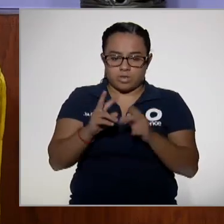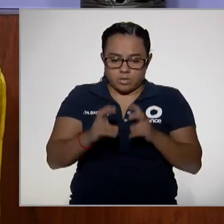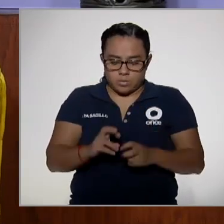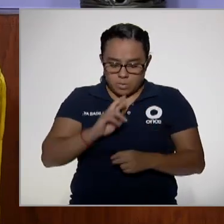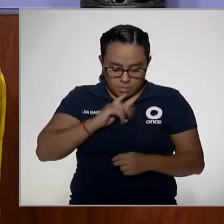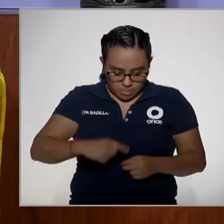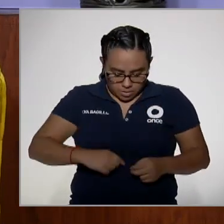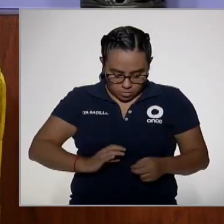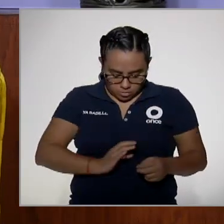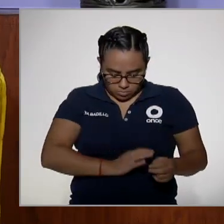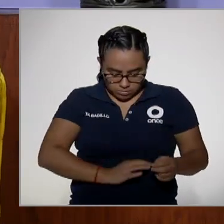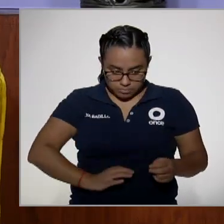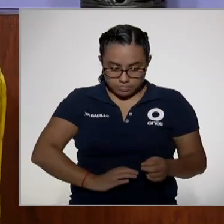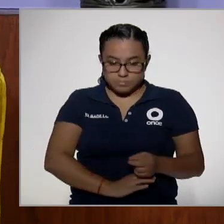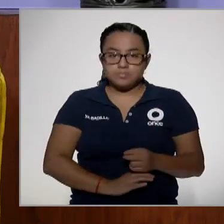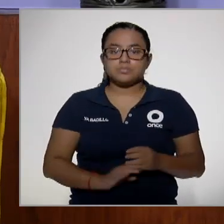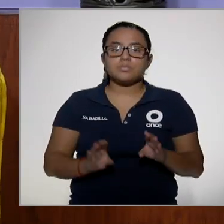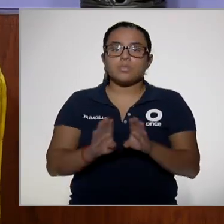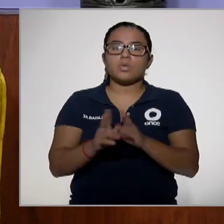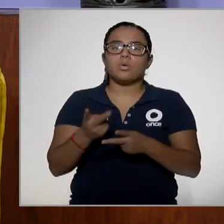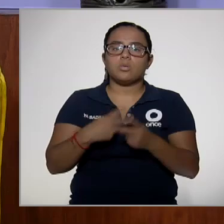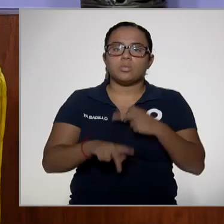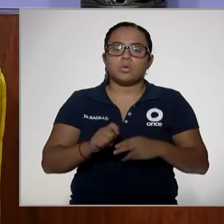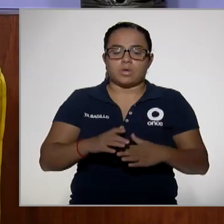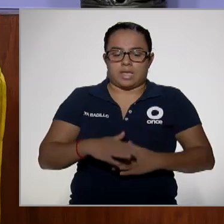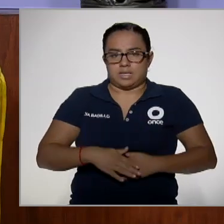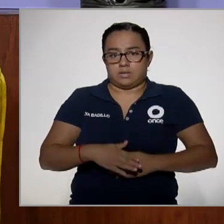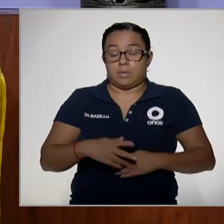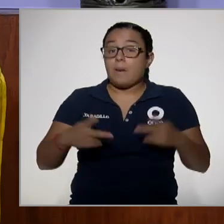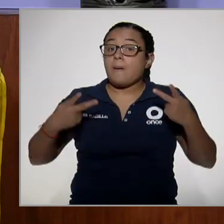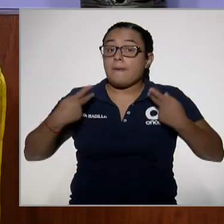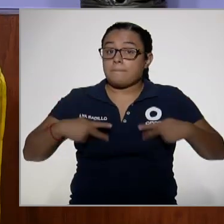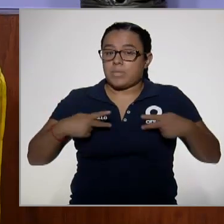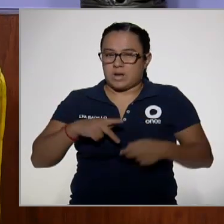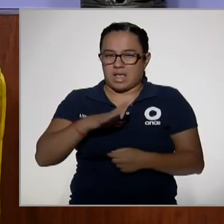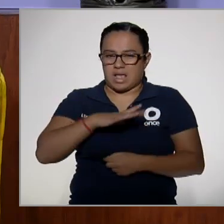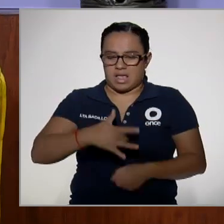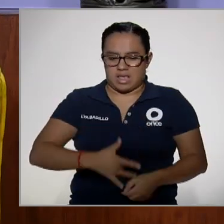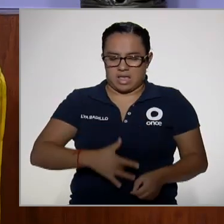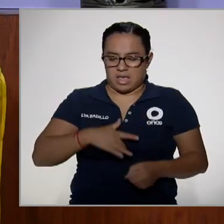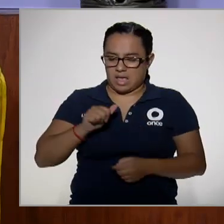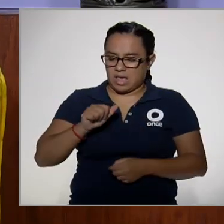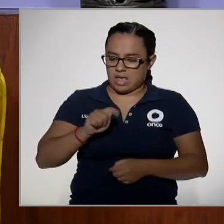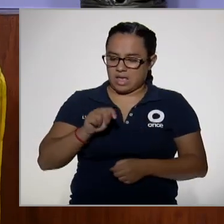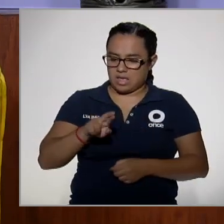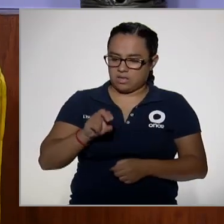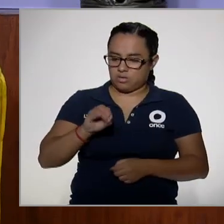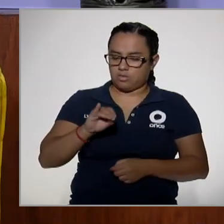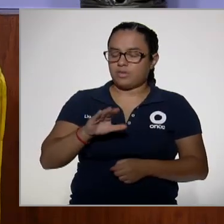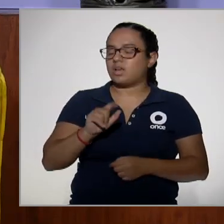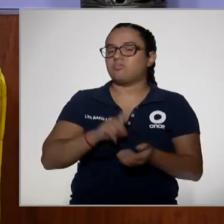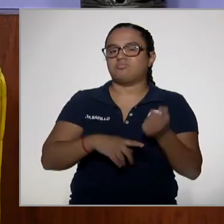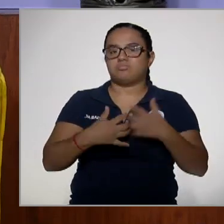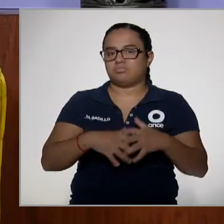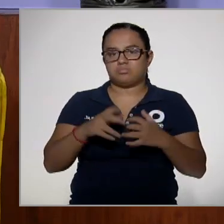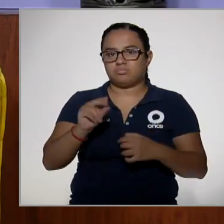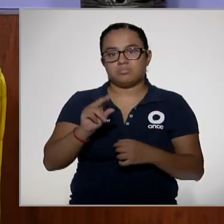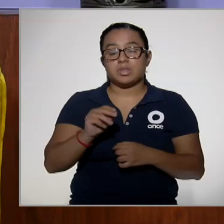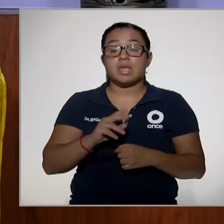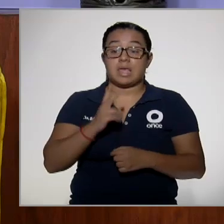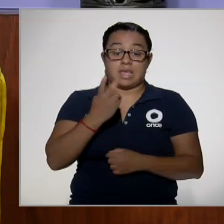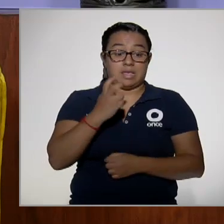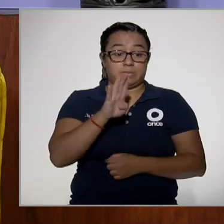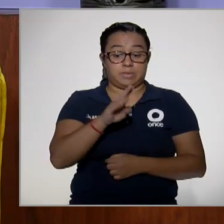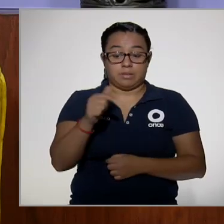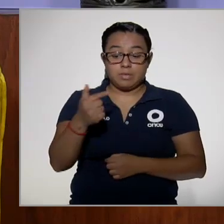intestino este con factor se produce en el estómago los pacientes que tienen gastritis atrófica no producen este factor y por lo tanto la vitamina b no se